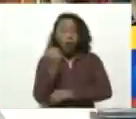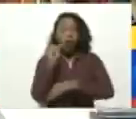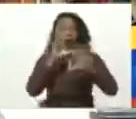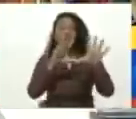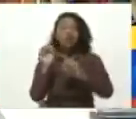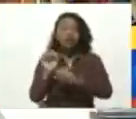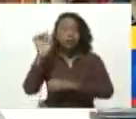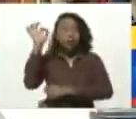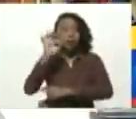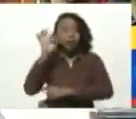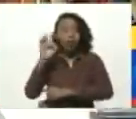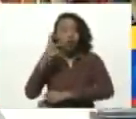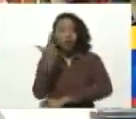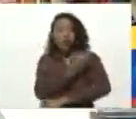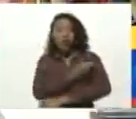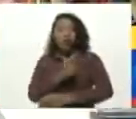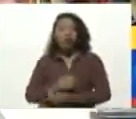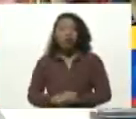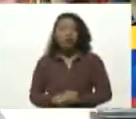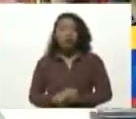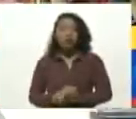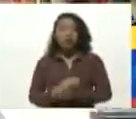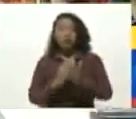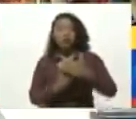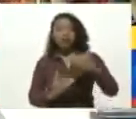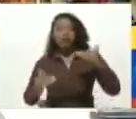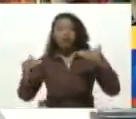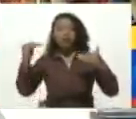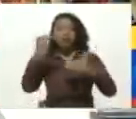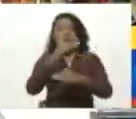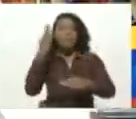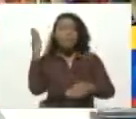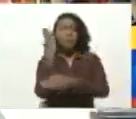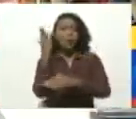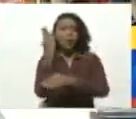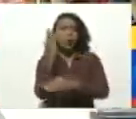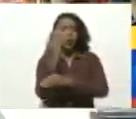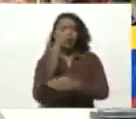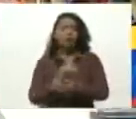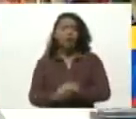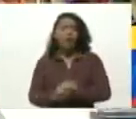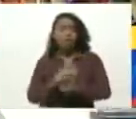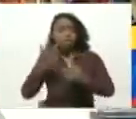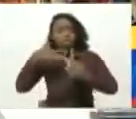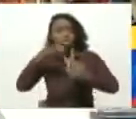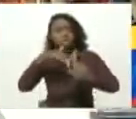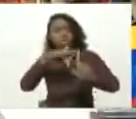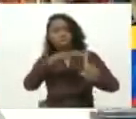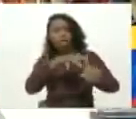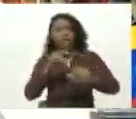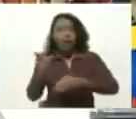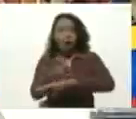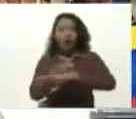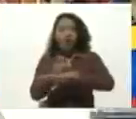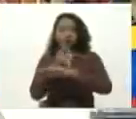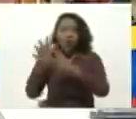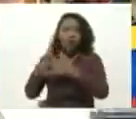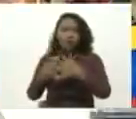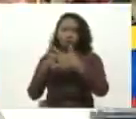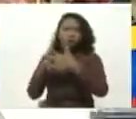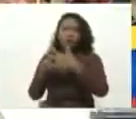80% de las vacunas, pasando por encima de las sanciones, de la persecución criminal del gobierno de Estados